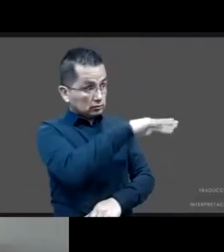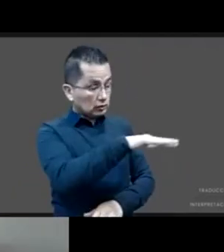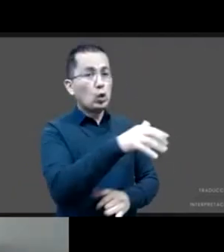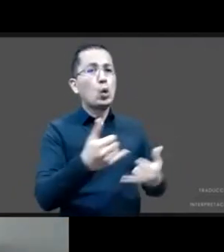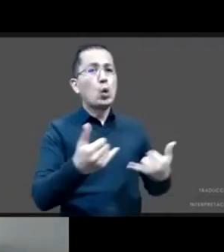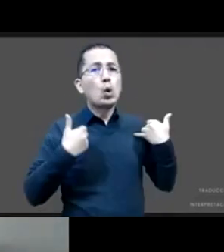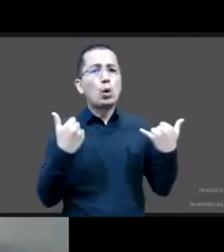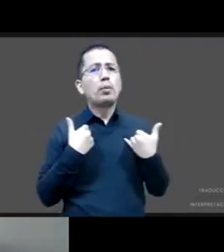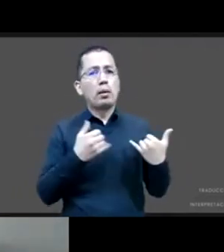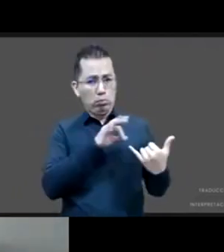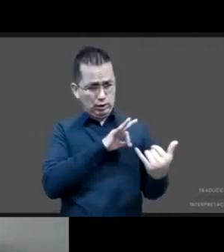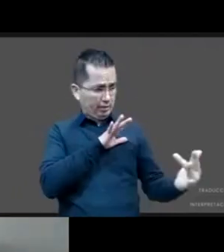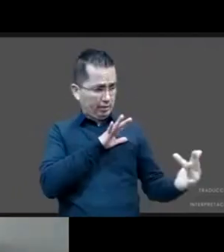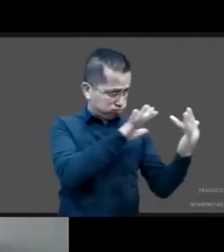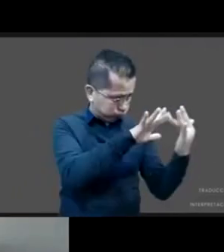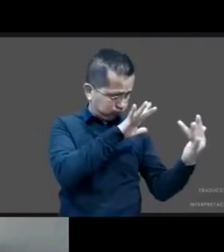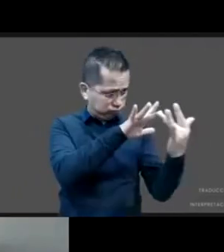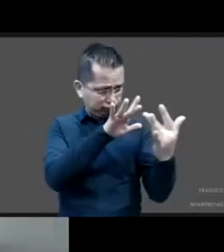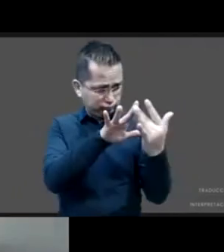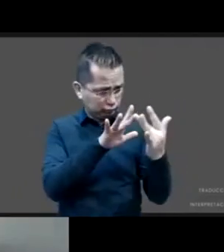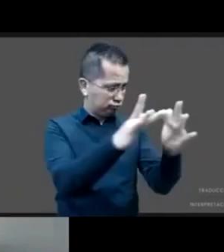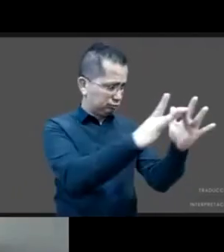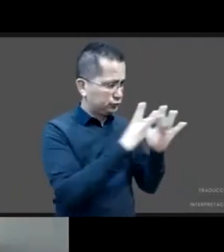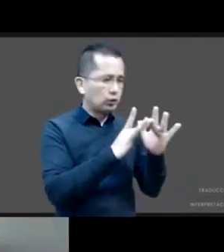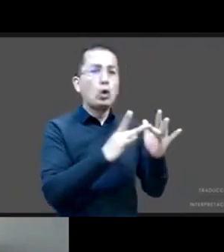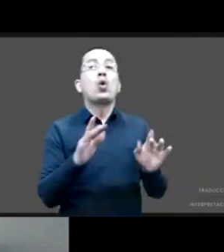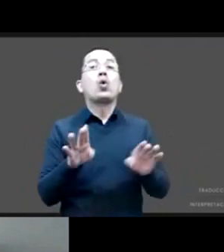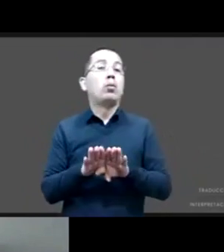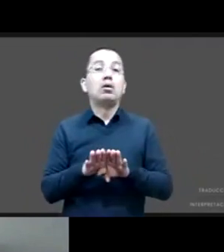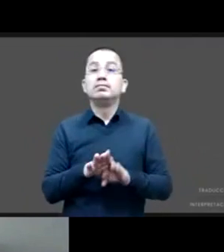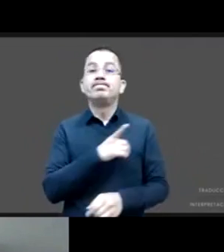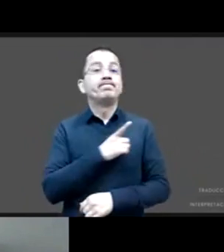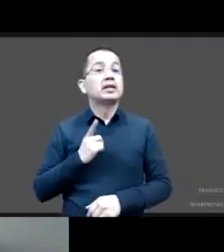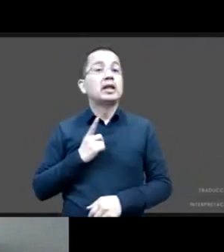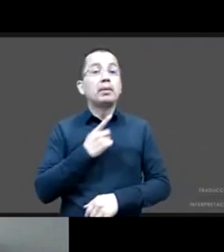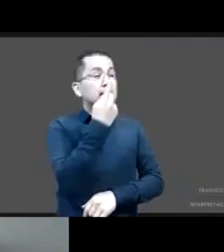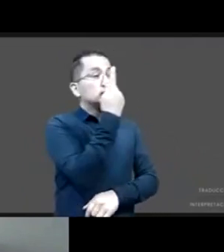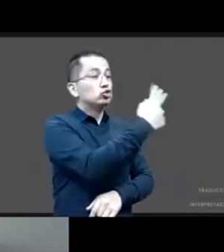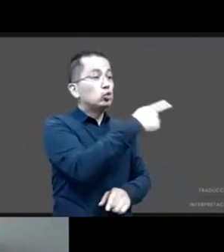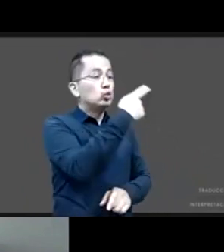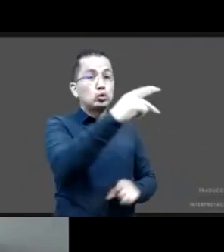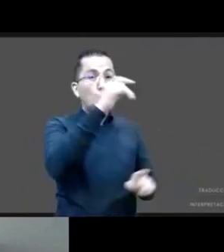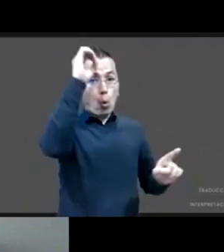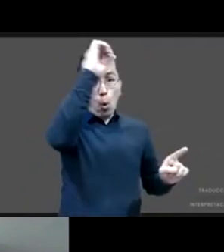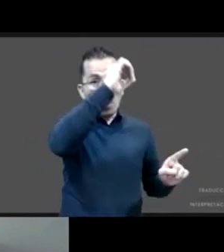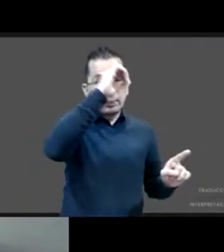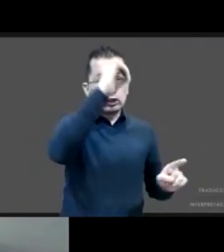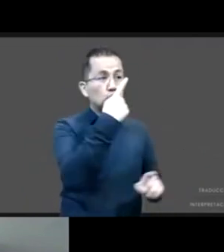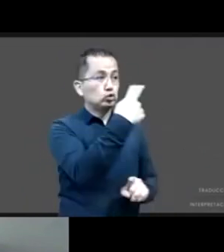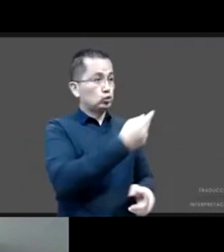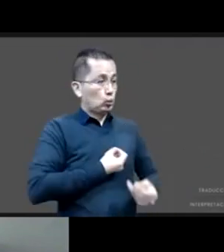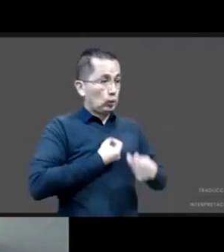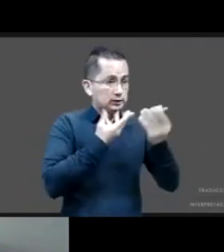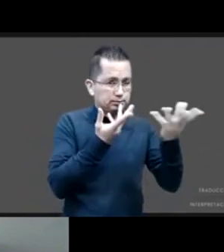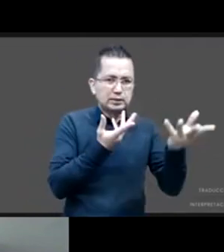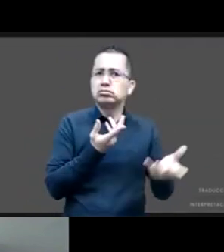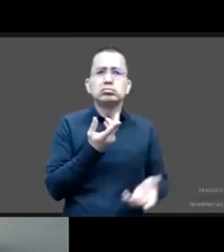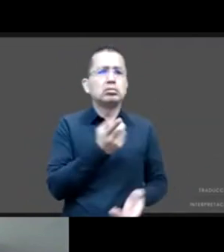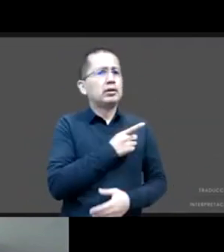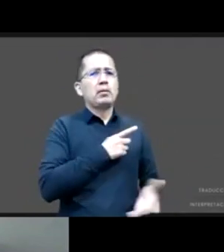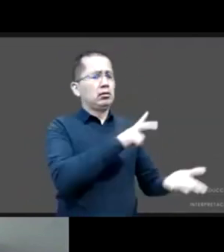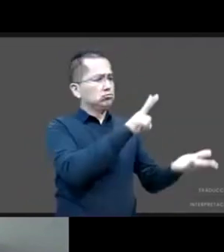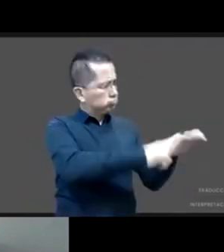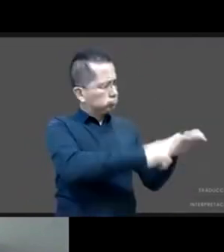valoramos todas las expresiones de jóvenes que hay en las comunidades en los barrios se llamen como se